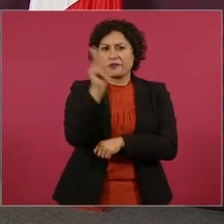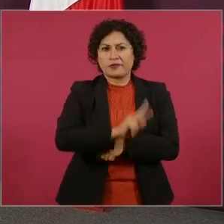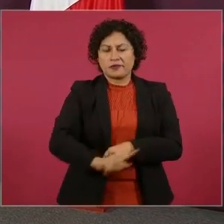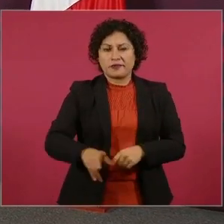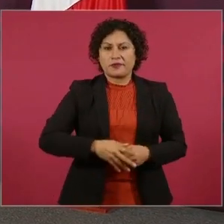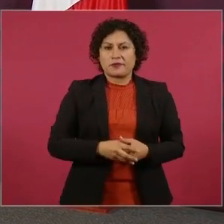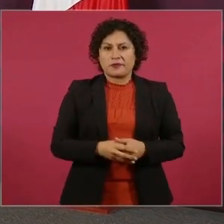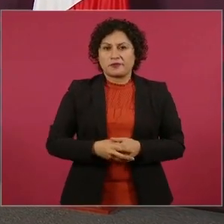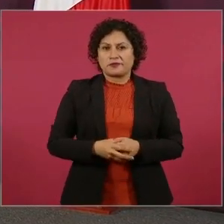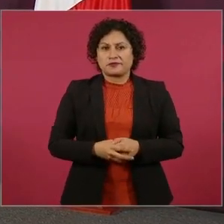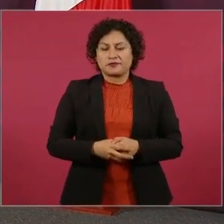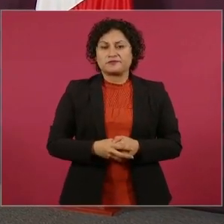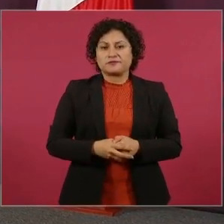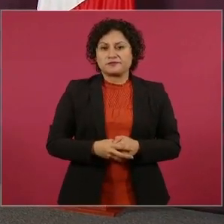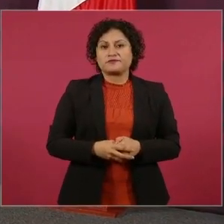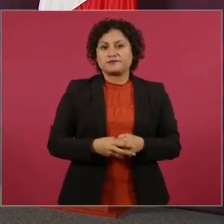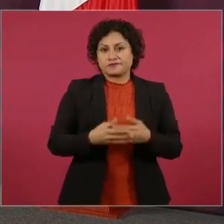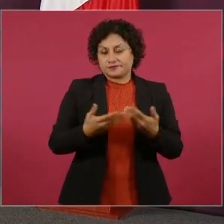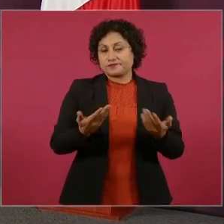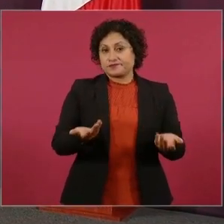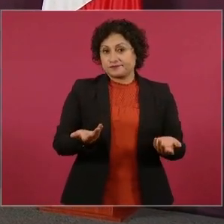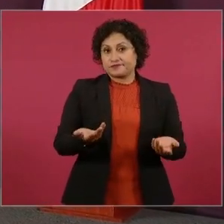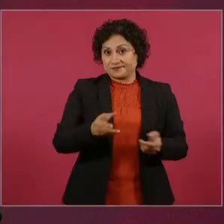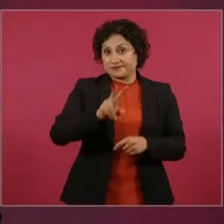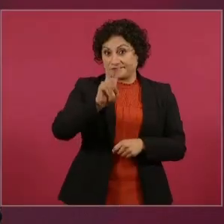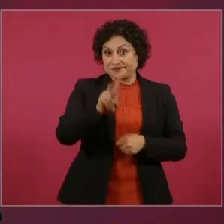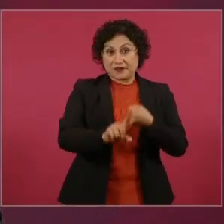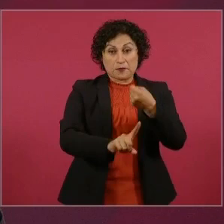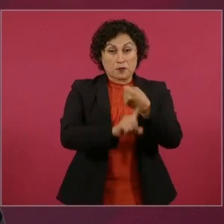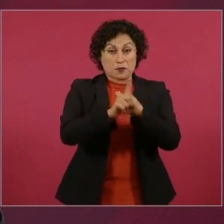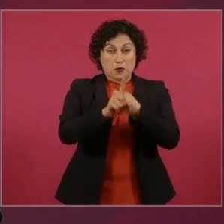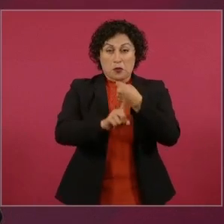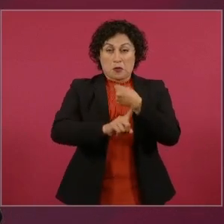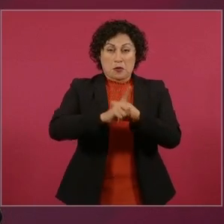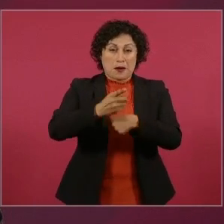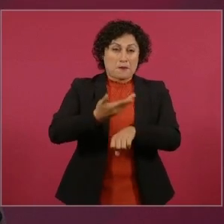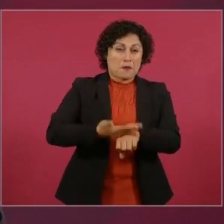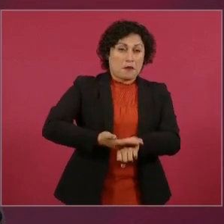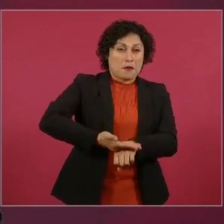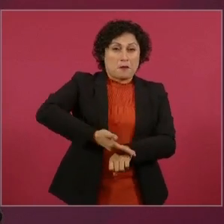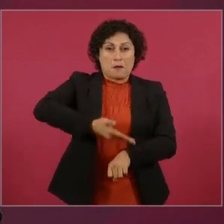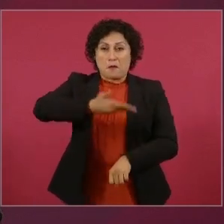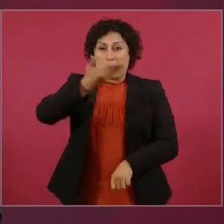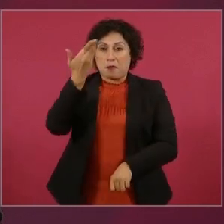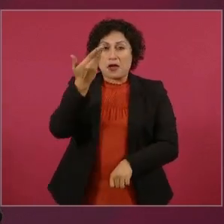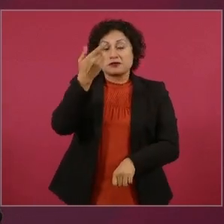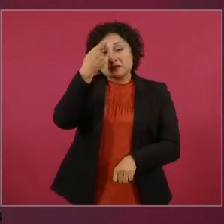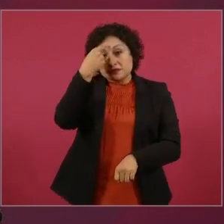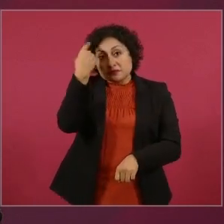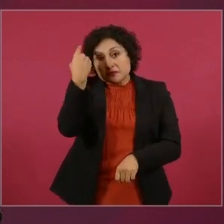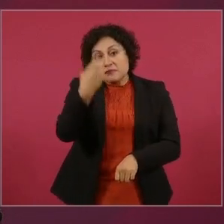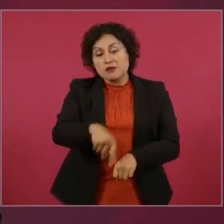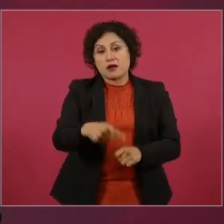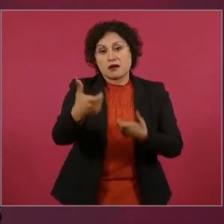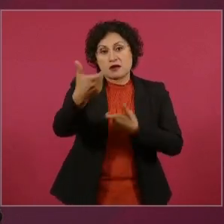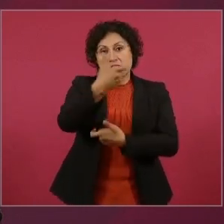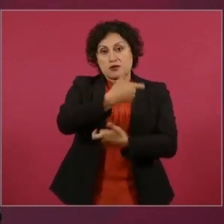México es la causa principal de la desigualdad económica y